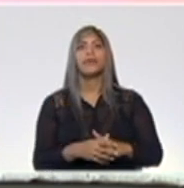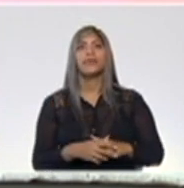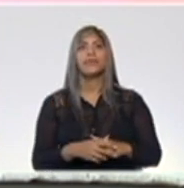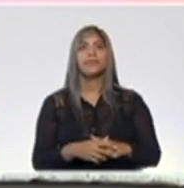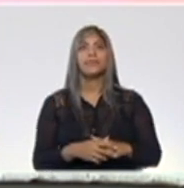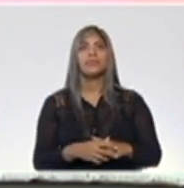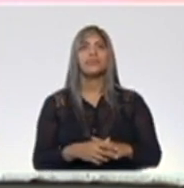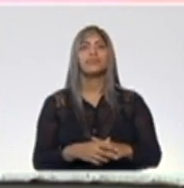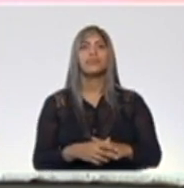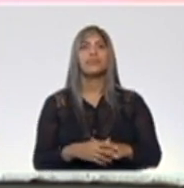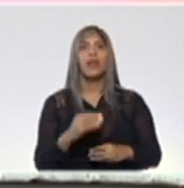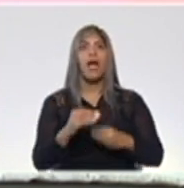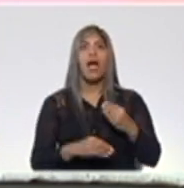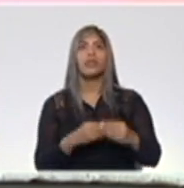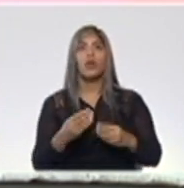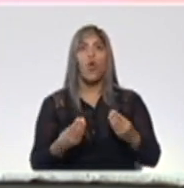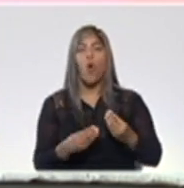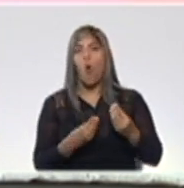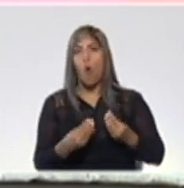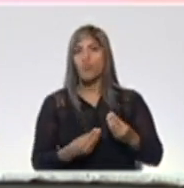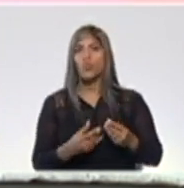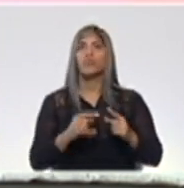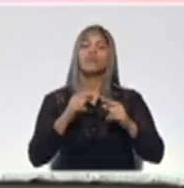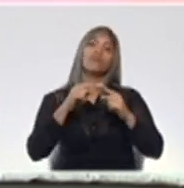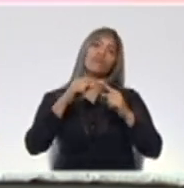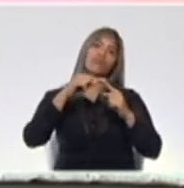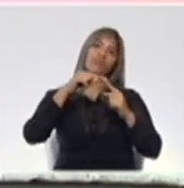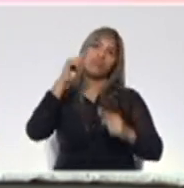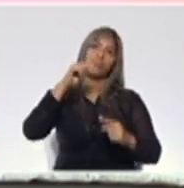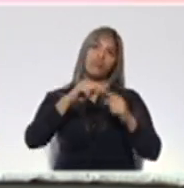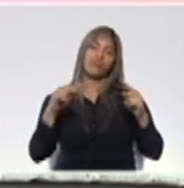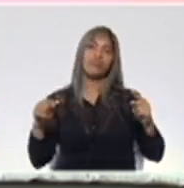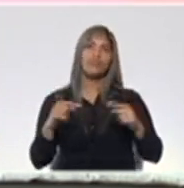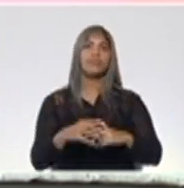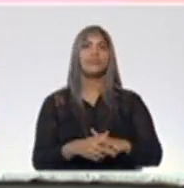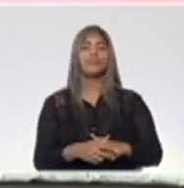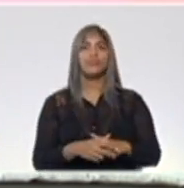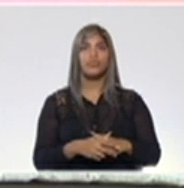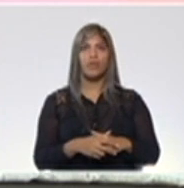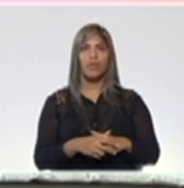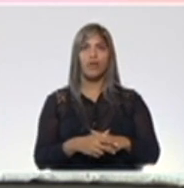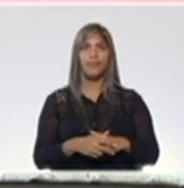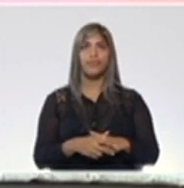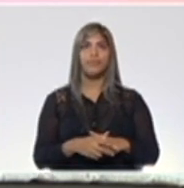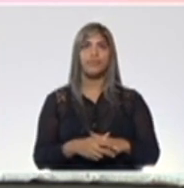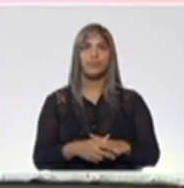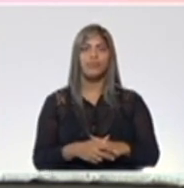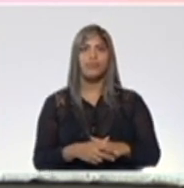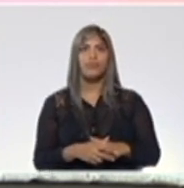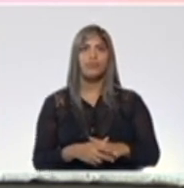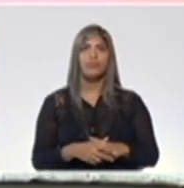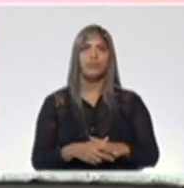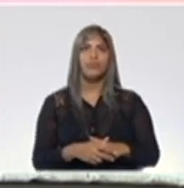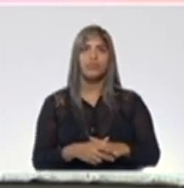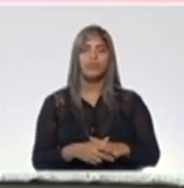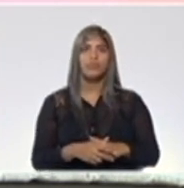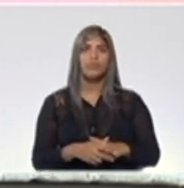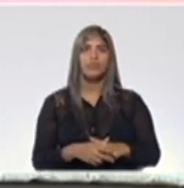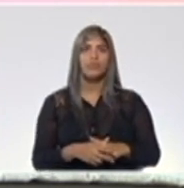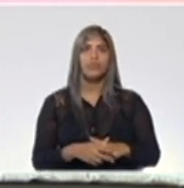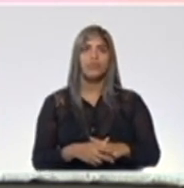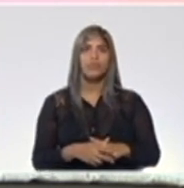y eso lo hacemos a través de las diagonales. Si tenemos los datos de las diagonales, calculamos el área. Es